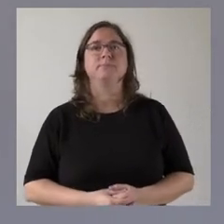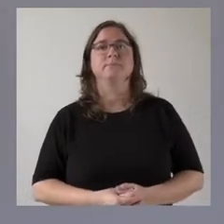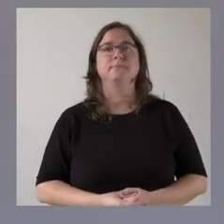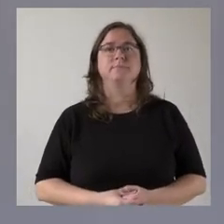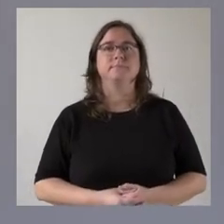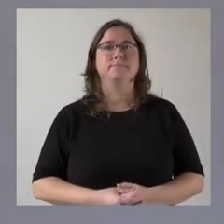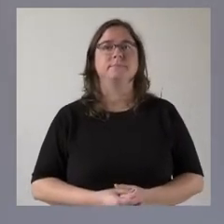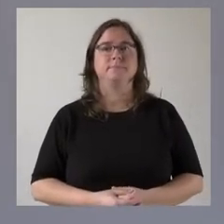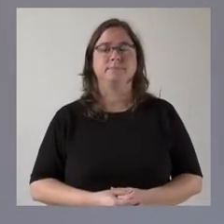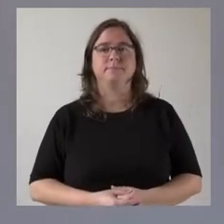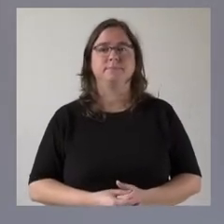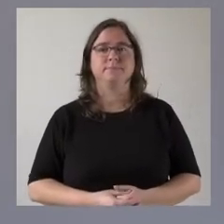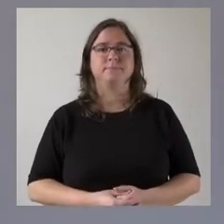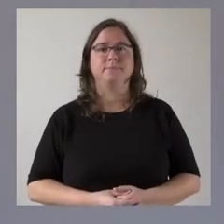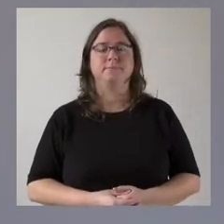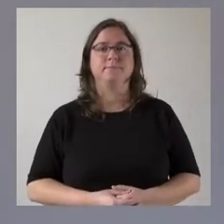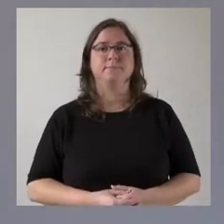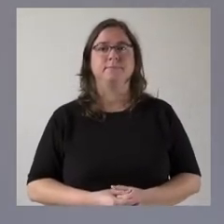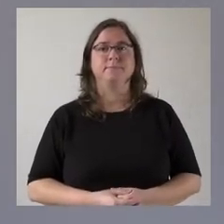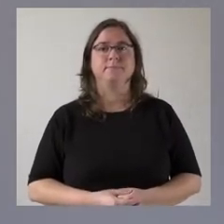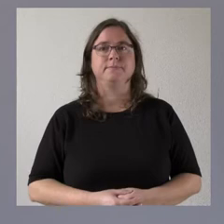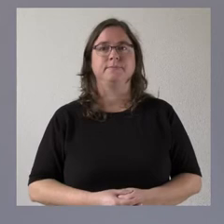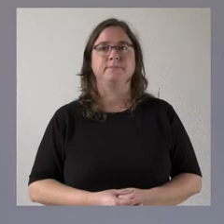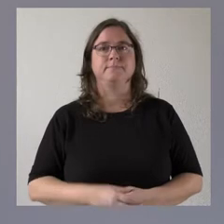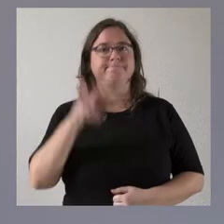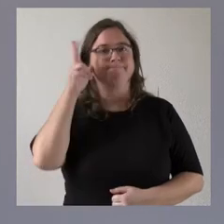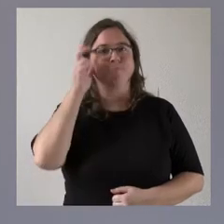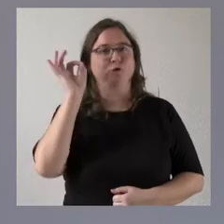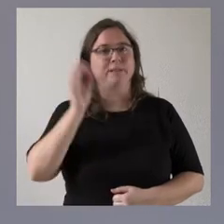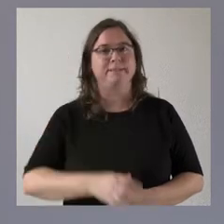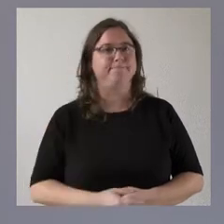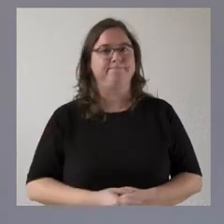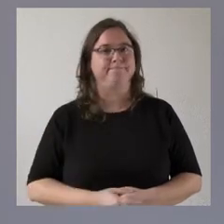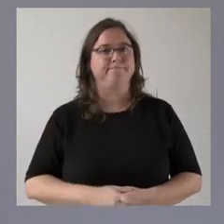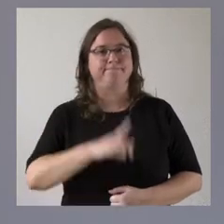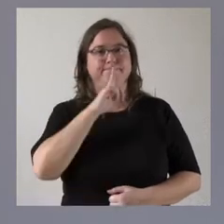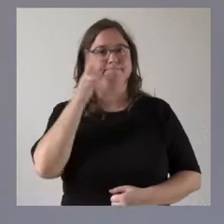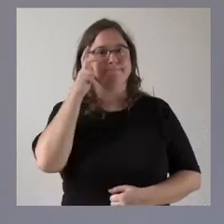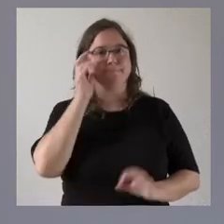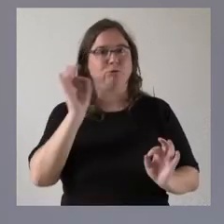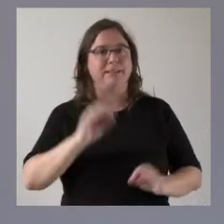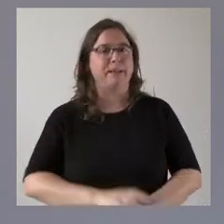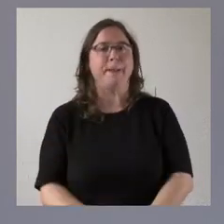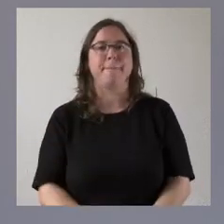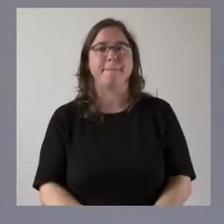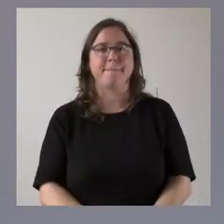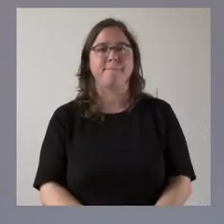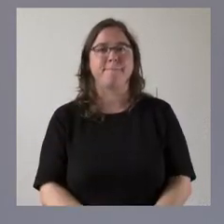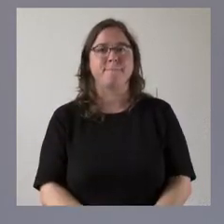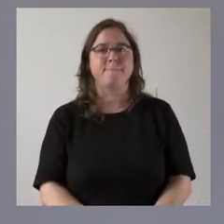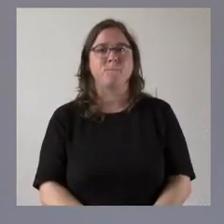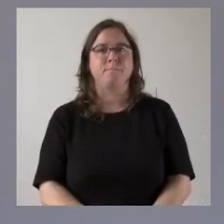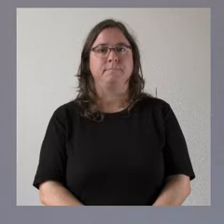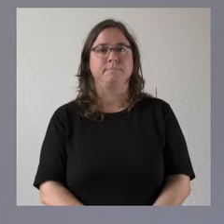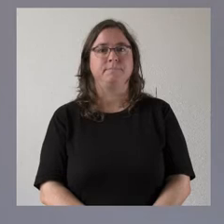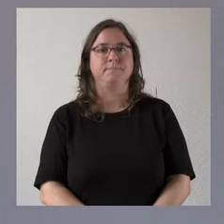tiene el mismo contemplar esa decisión que ha hecho el partido socialistas y un poco de 400 millones de pérdidas energéticas